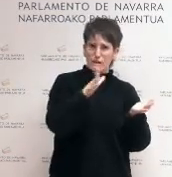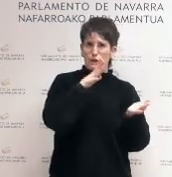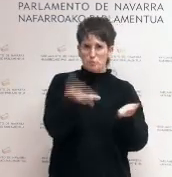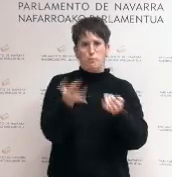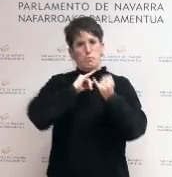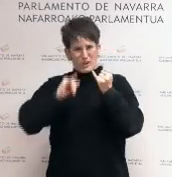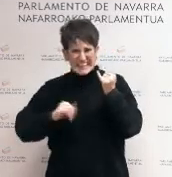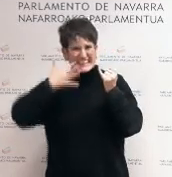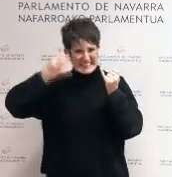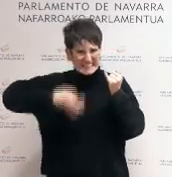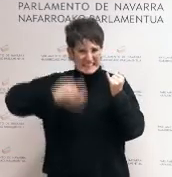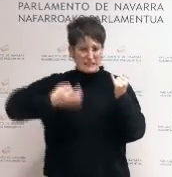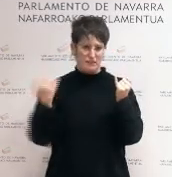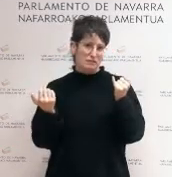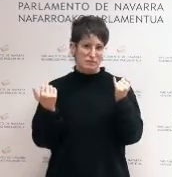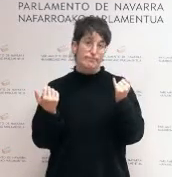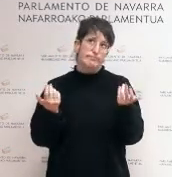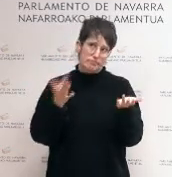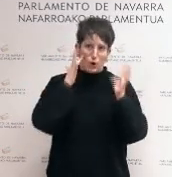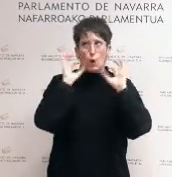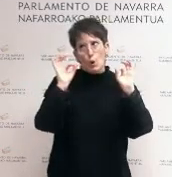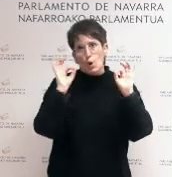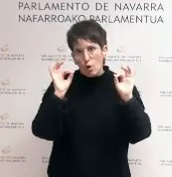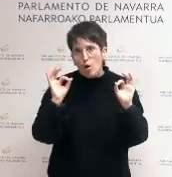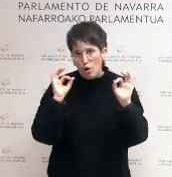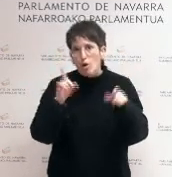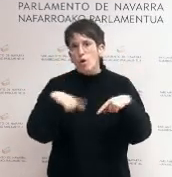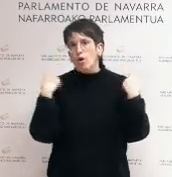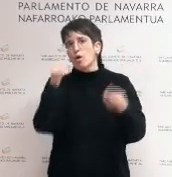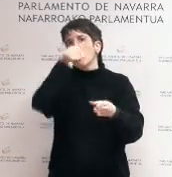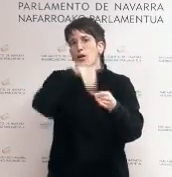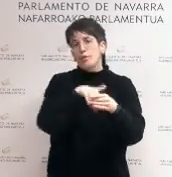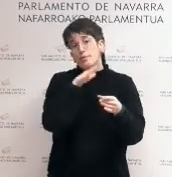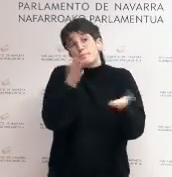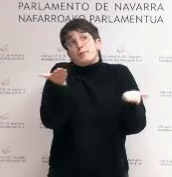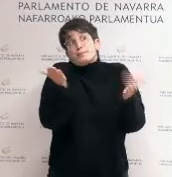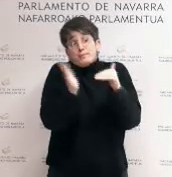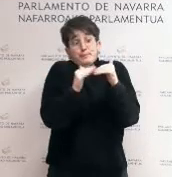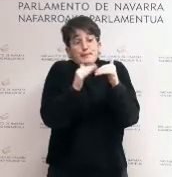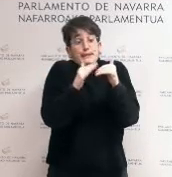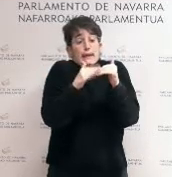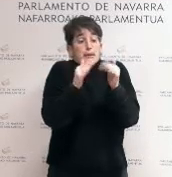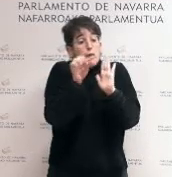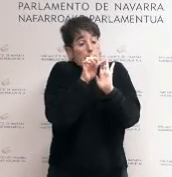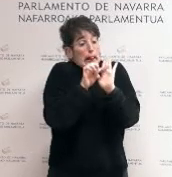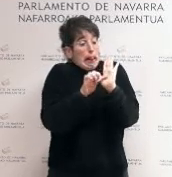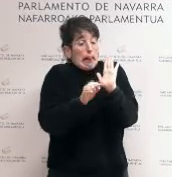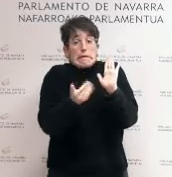Obviamente, vamos a facilitar con nuestro voto que se aprueben estas mediditas de corto